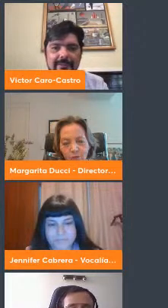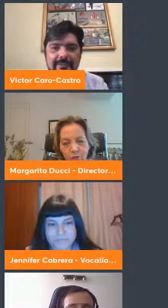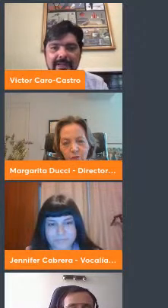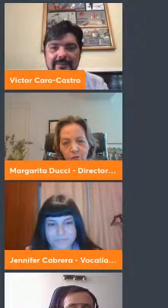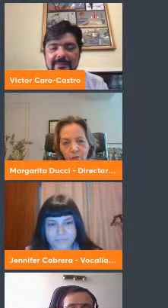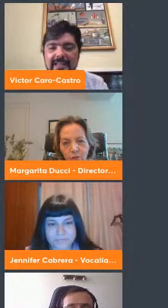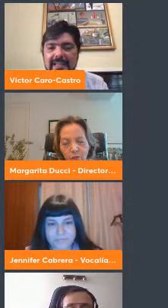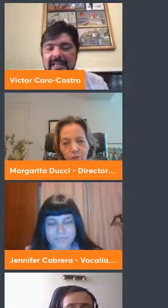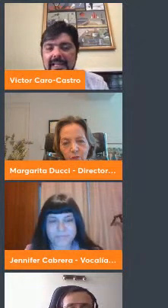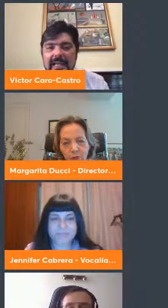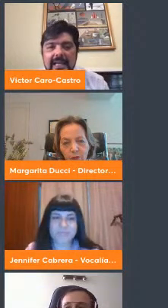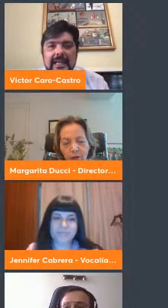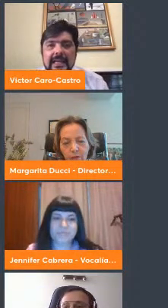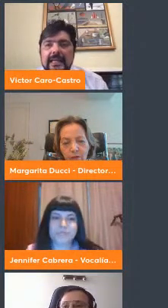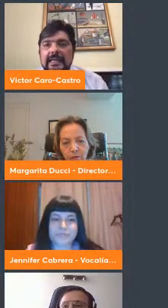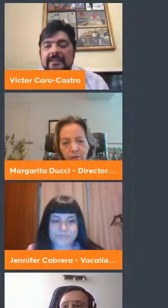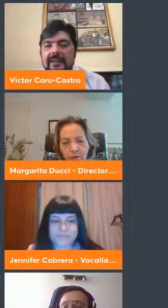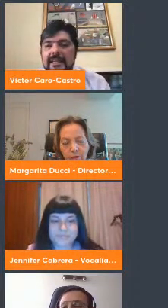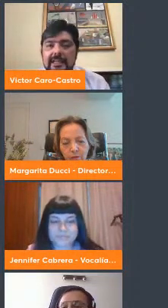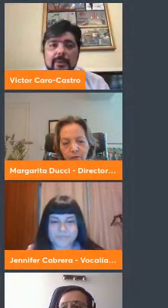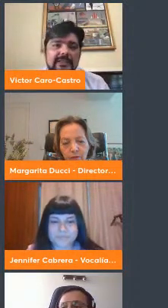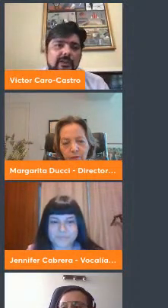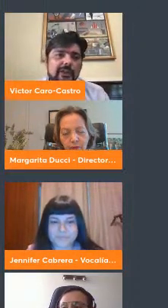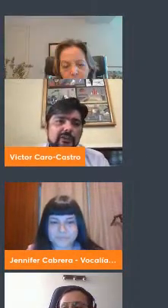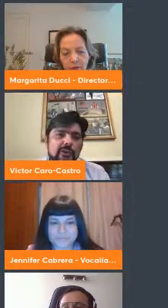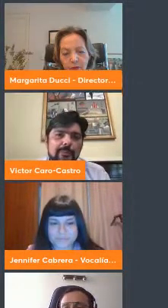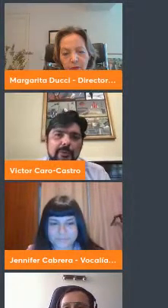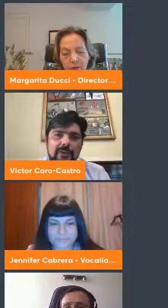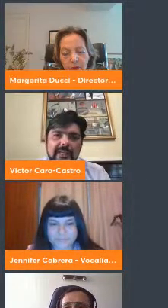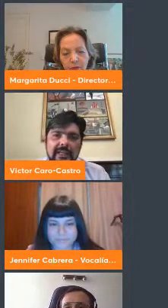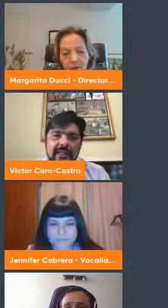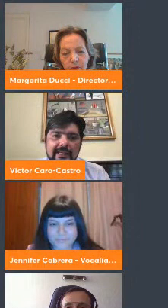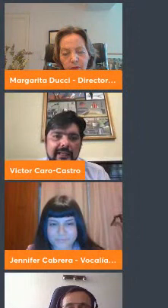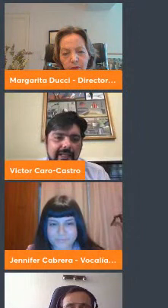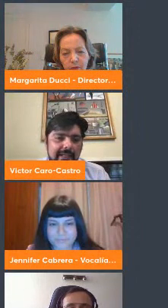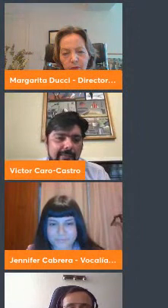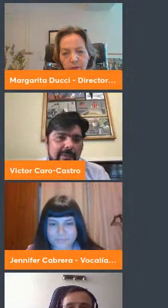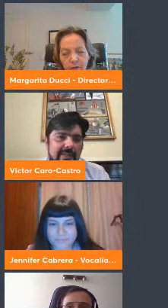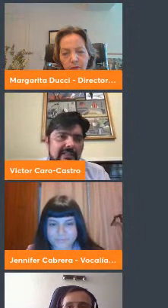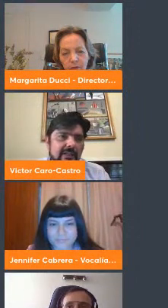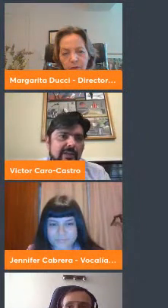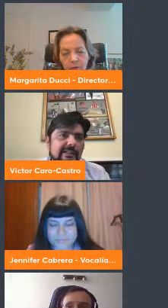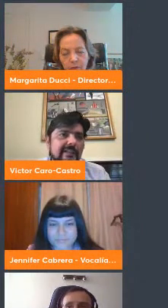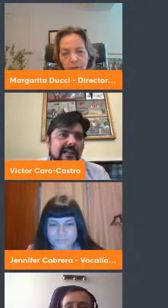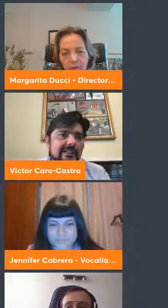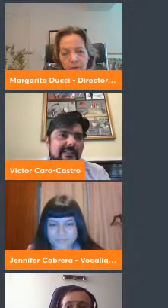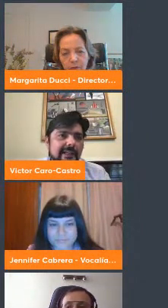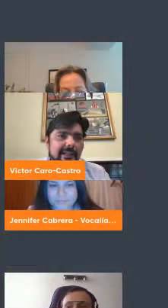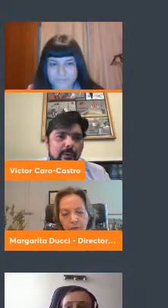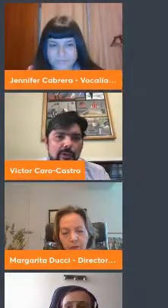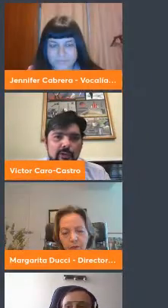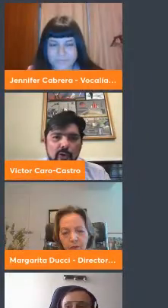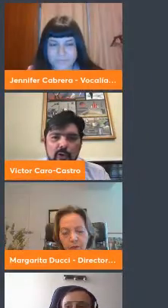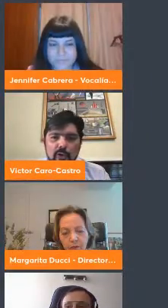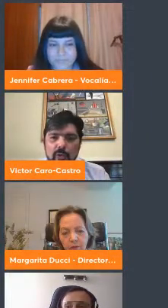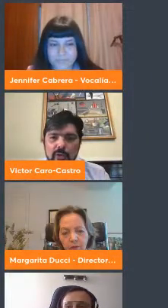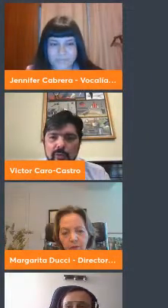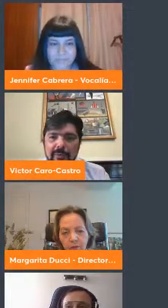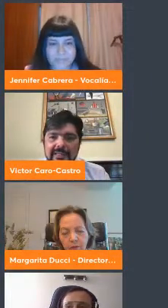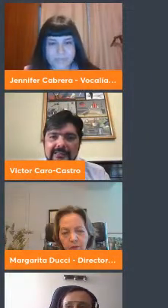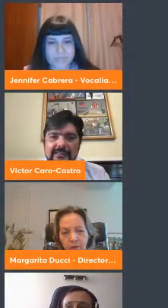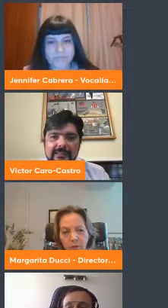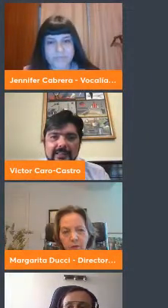perfecto. Vale. Bien, y quiero partir con esto porque me parece que no es trivial cuando